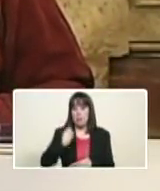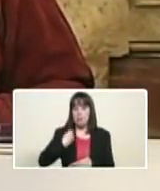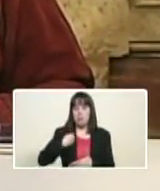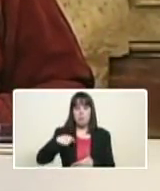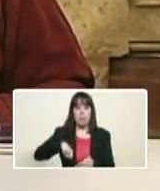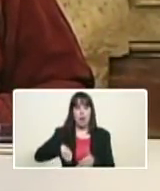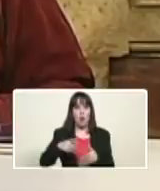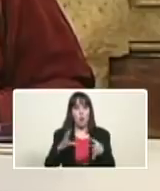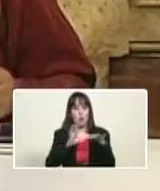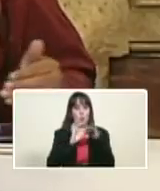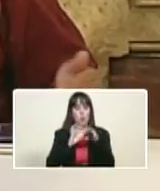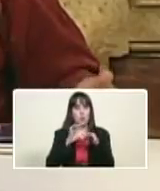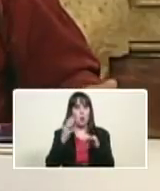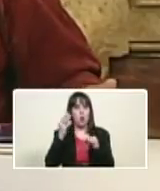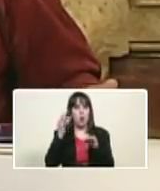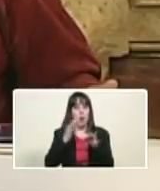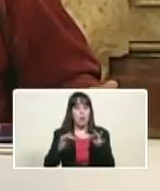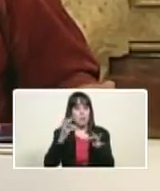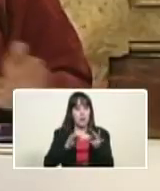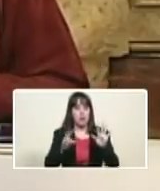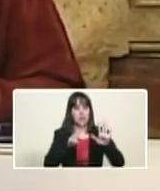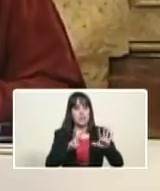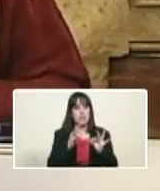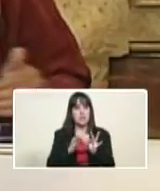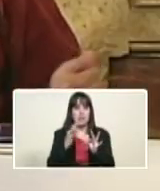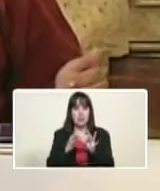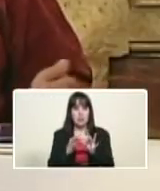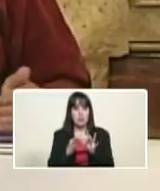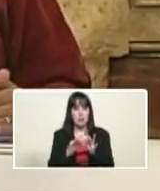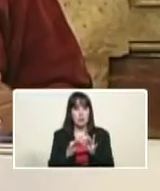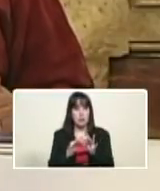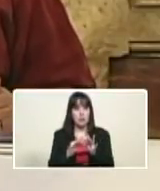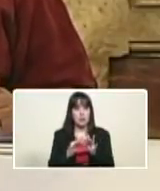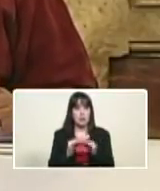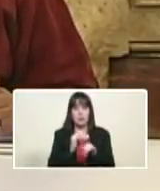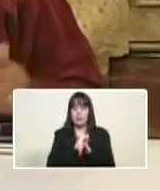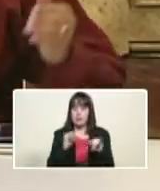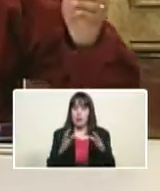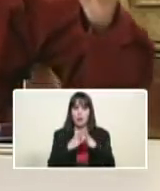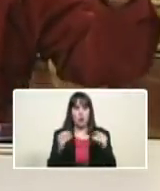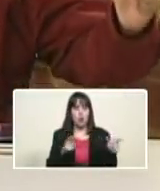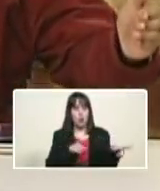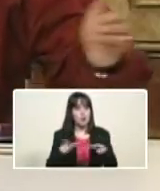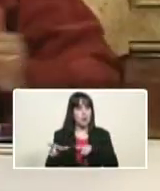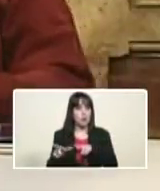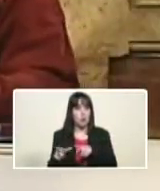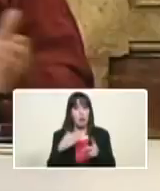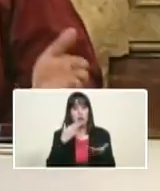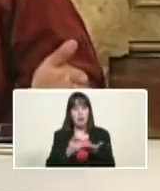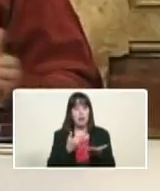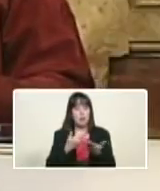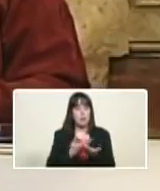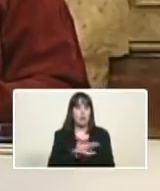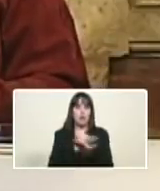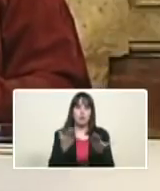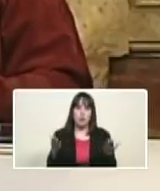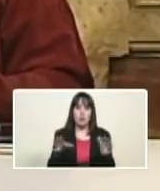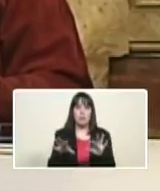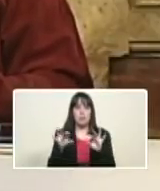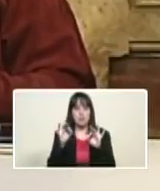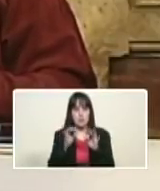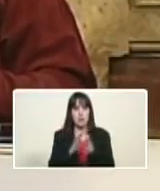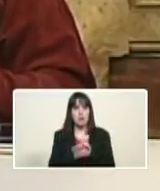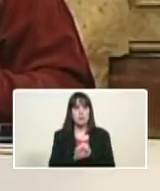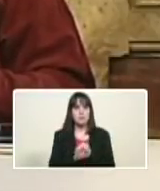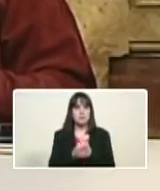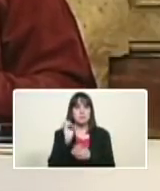Petro, el 7 de septiembre, ya estén actualizadas todas las tablas. Y yo he pedido y le pido a ustedes de manera muy especial, y le